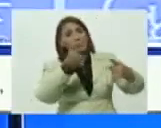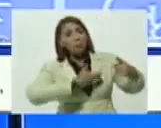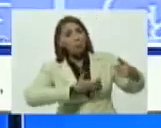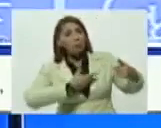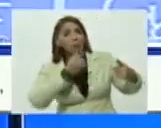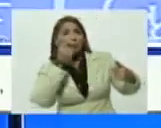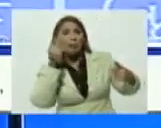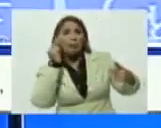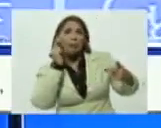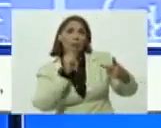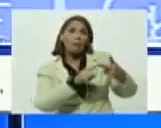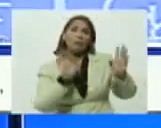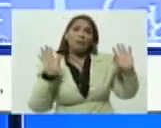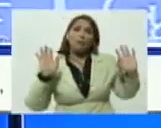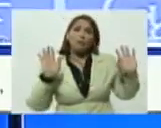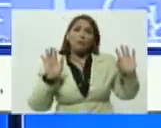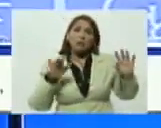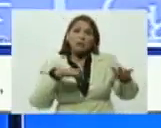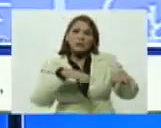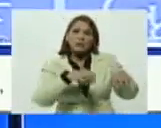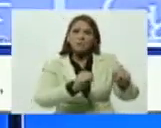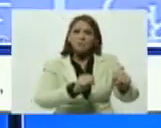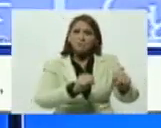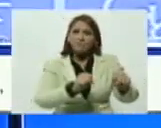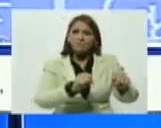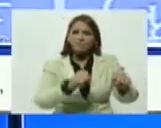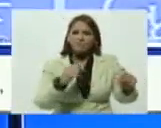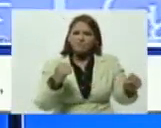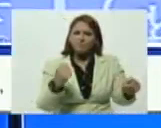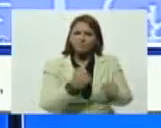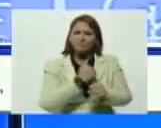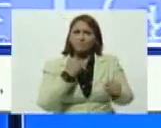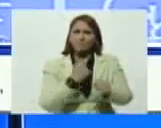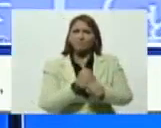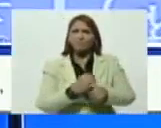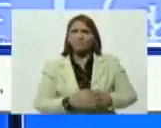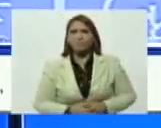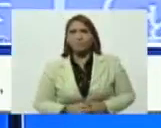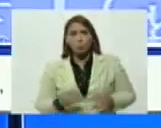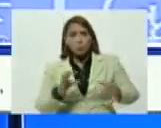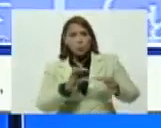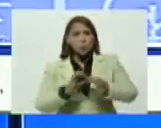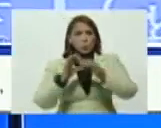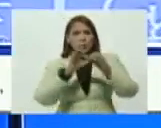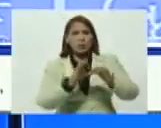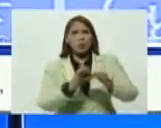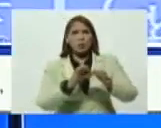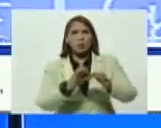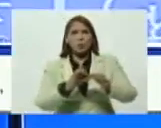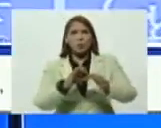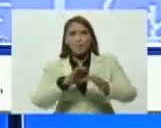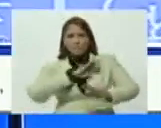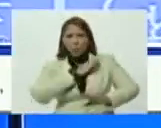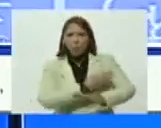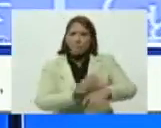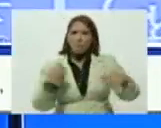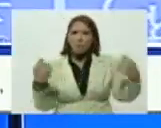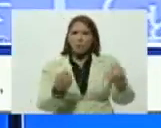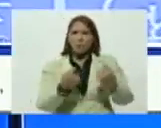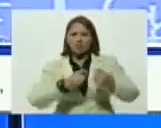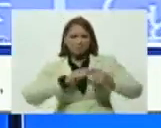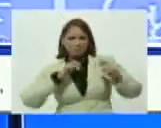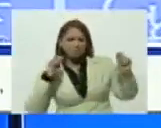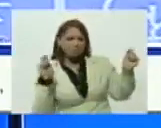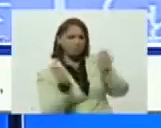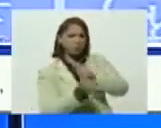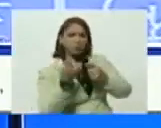alcaldesa que se aferra, que trabaja unido al poder popular, que se convierte en instrumento